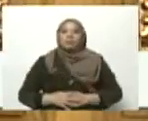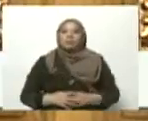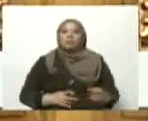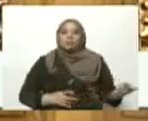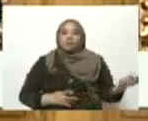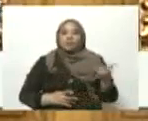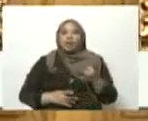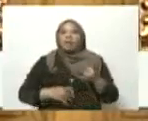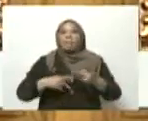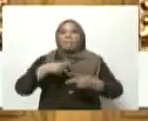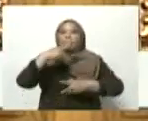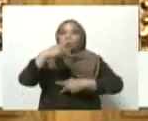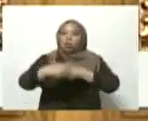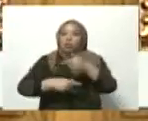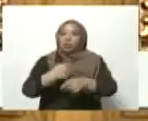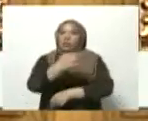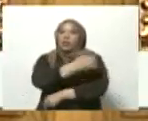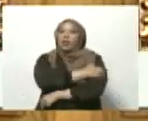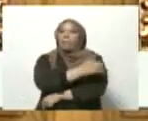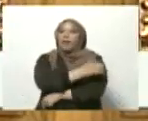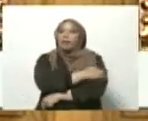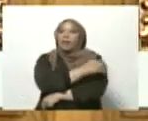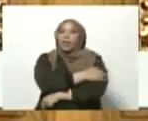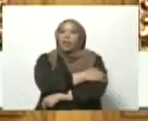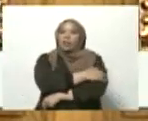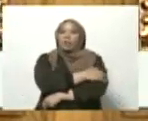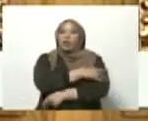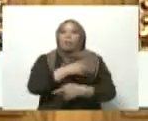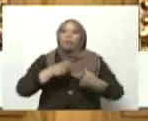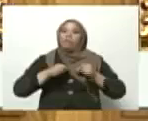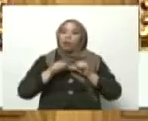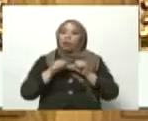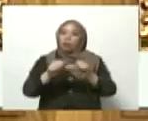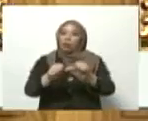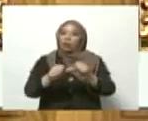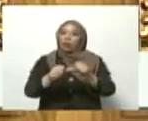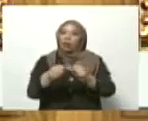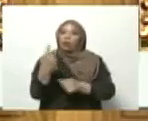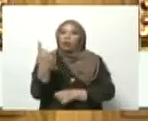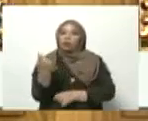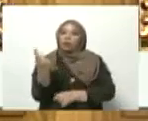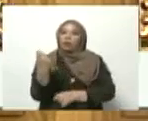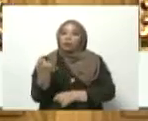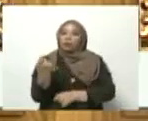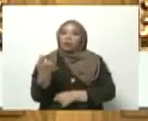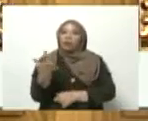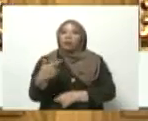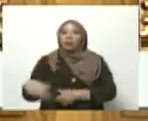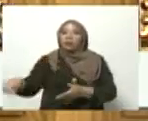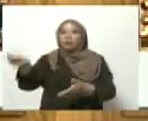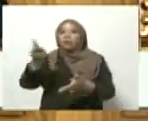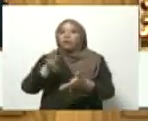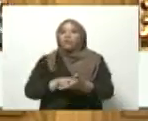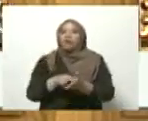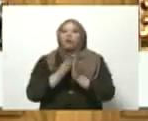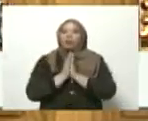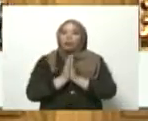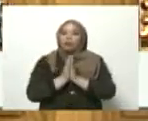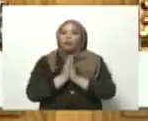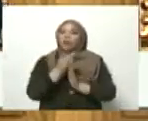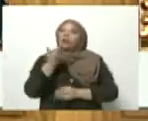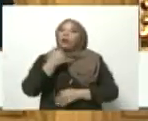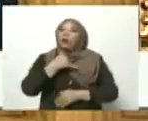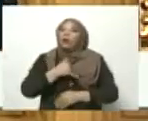la oposición que les pide ayuda. El enorme desprecio que sienten. Bolton y Esper repiten lo que dice Trump.